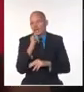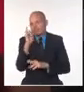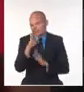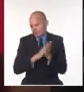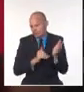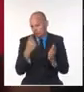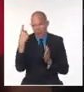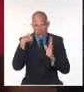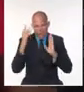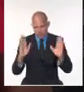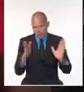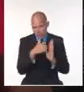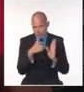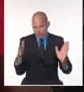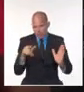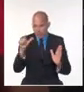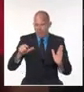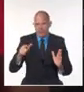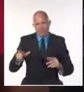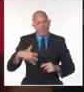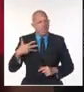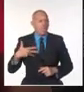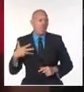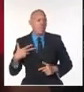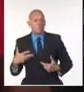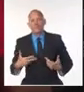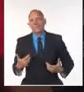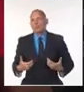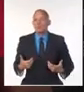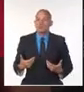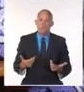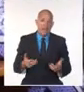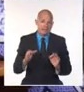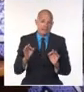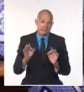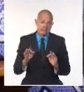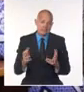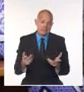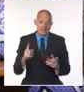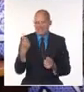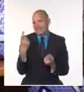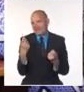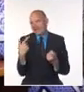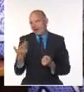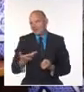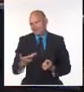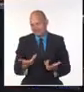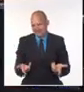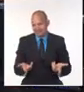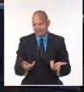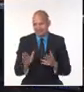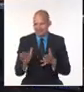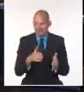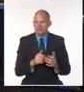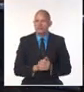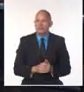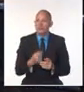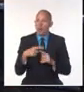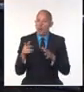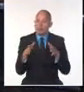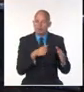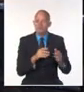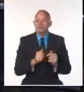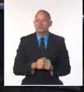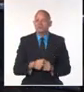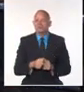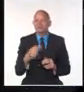que deja muy insatisfecho al cliente que nos demanda este servicio. En el caso de la consultoría jurídica internacional, con representación en